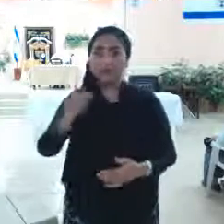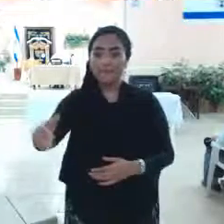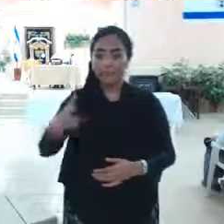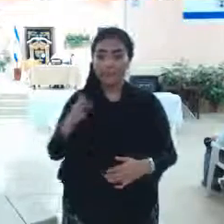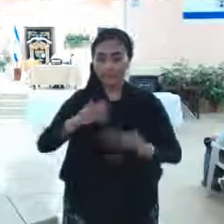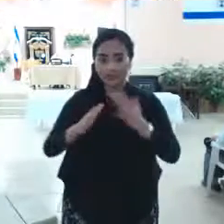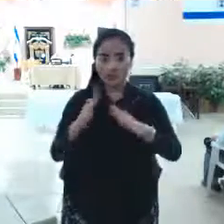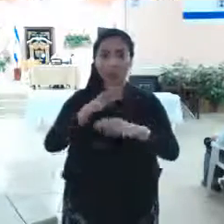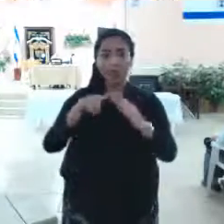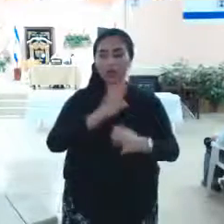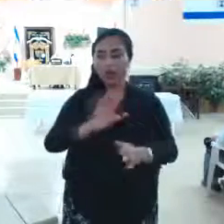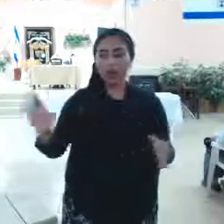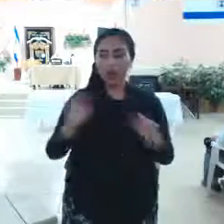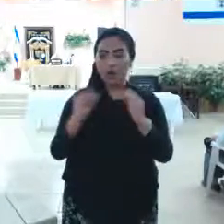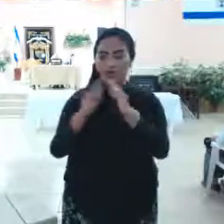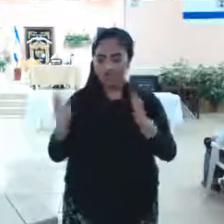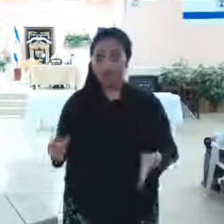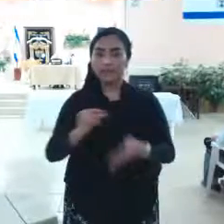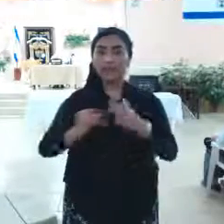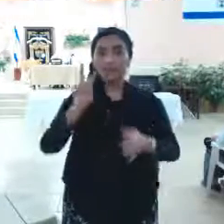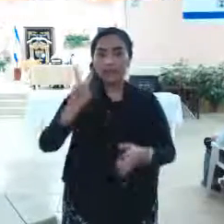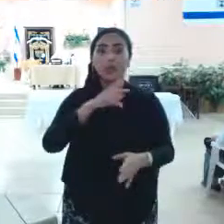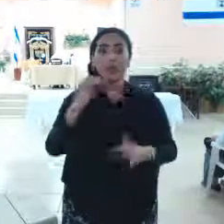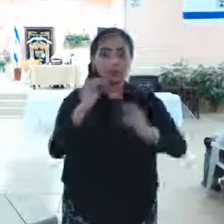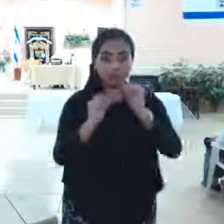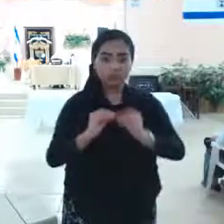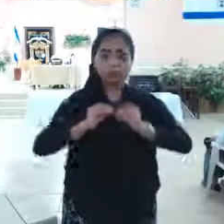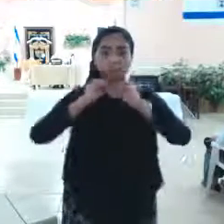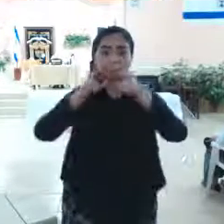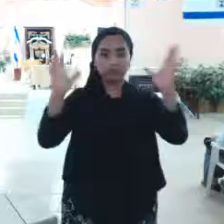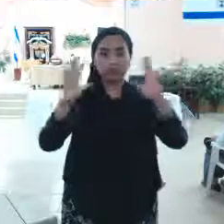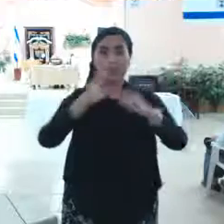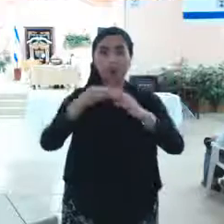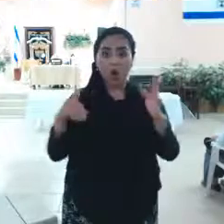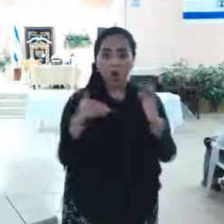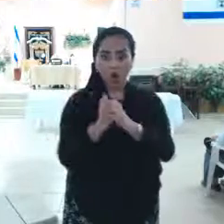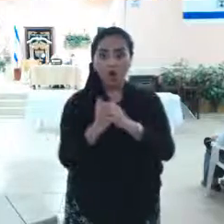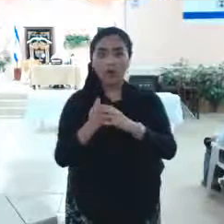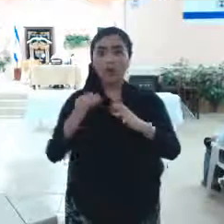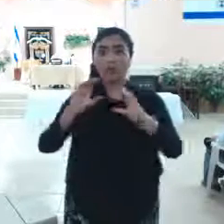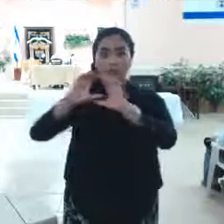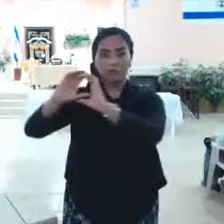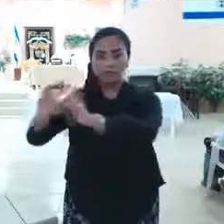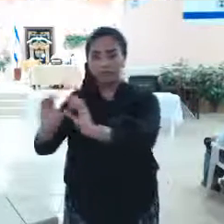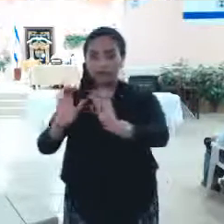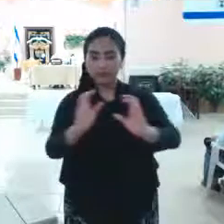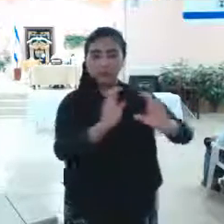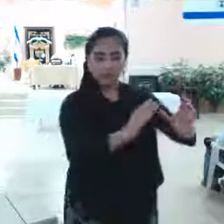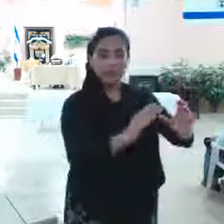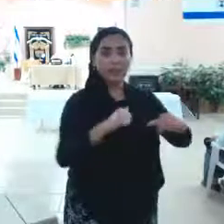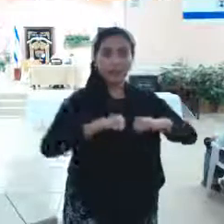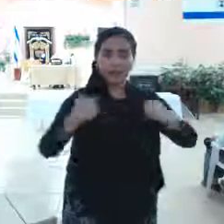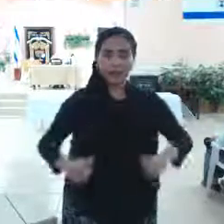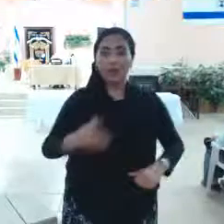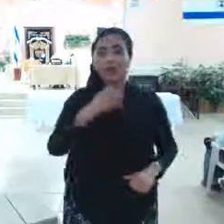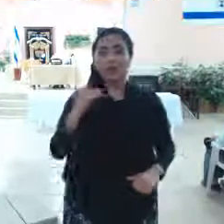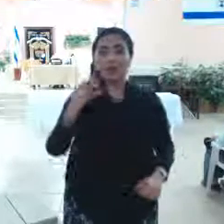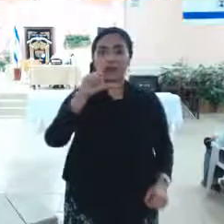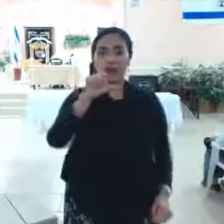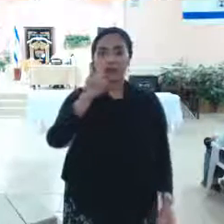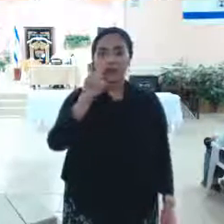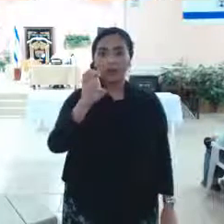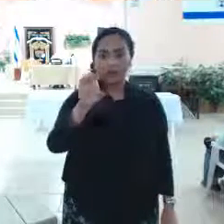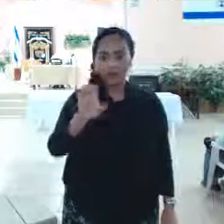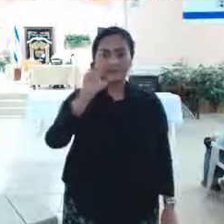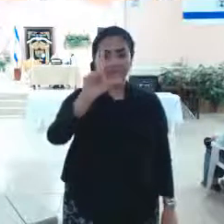cada uno a su posesión. 2. Y arregló Ezequiel la distribución de los Juanín y de los levitas conforme a sus turnos, cada uno según su oficio, los Juanín y los